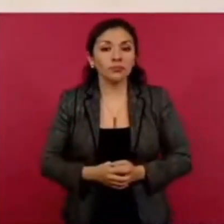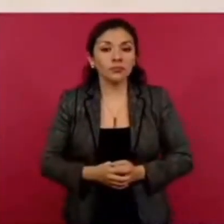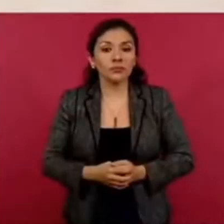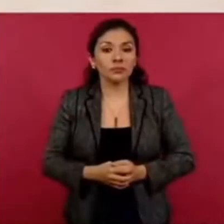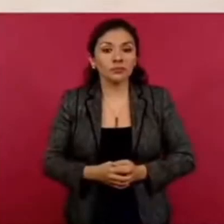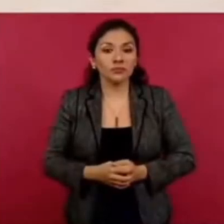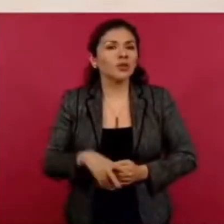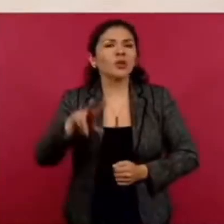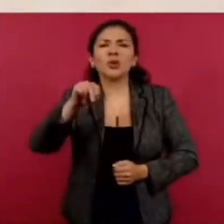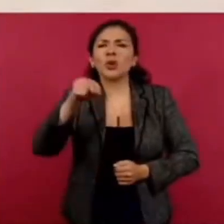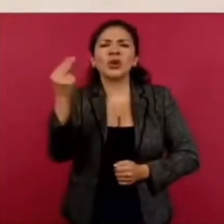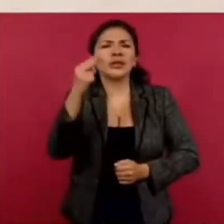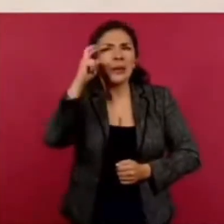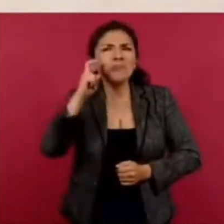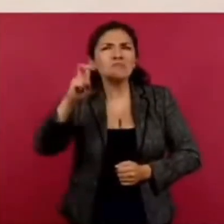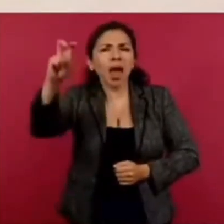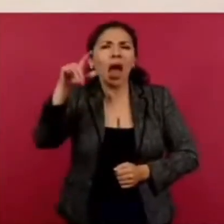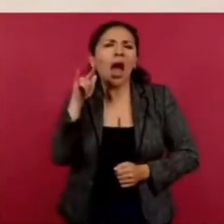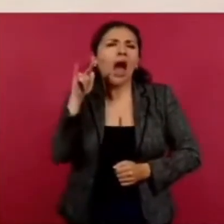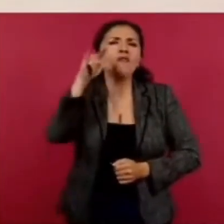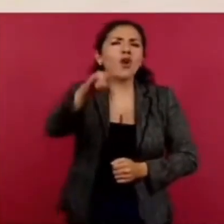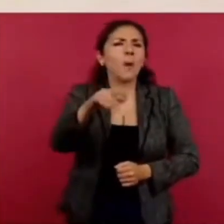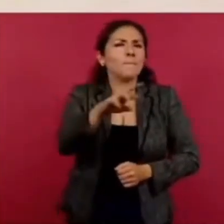por no viajar en aviones privados.